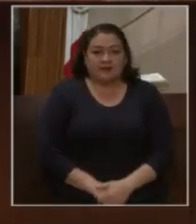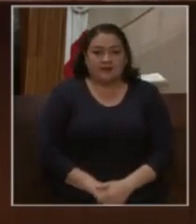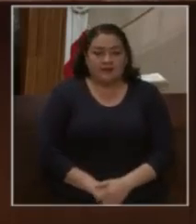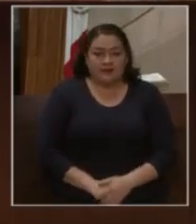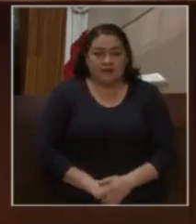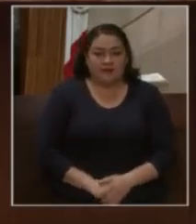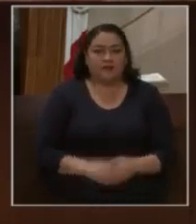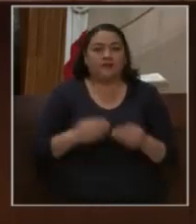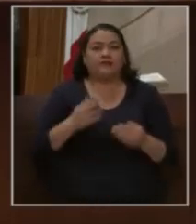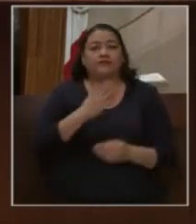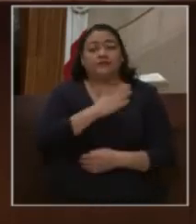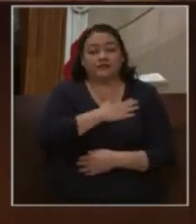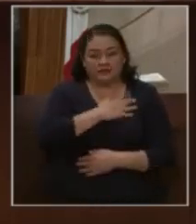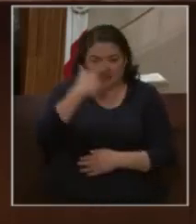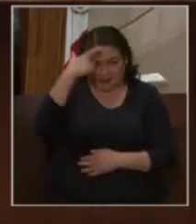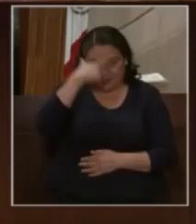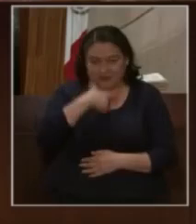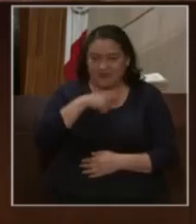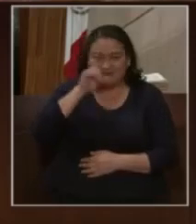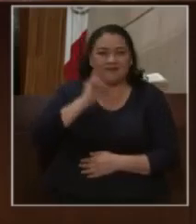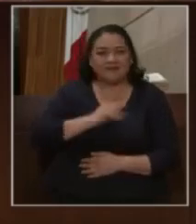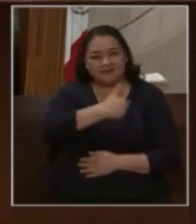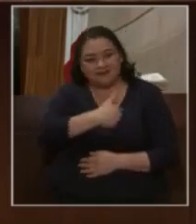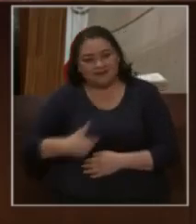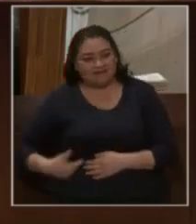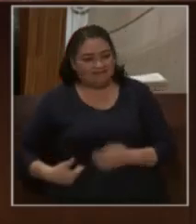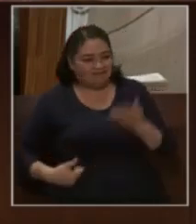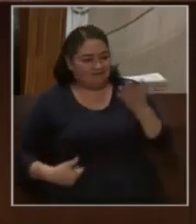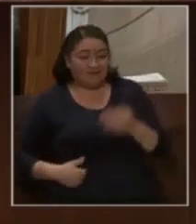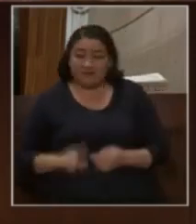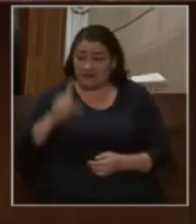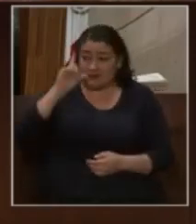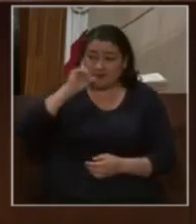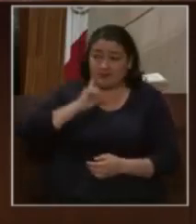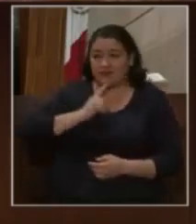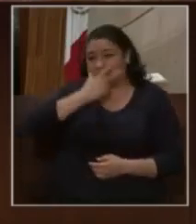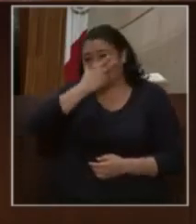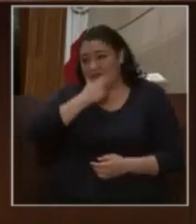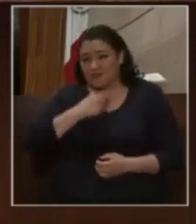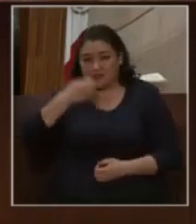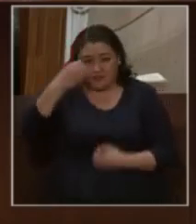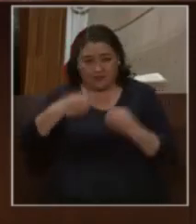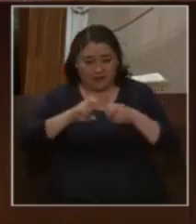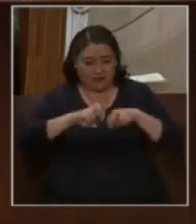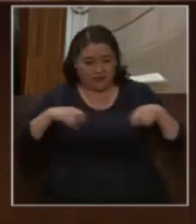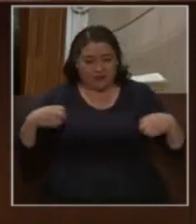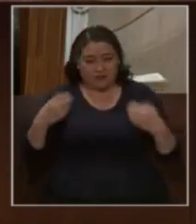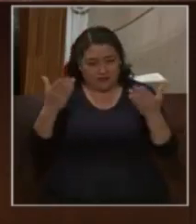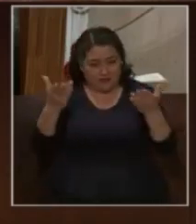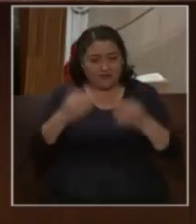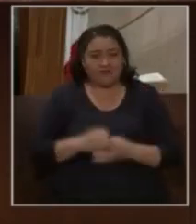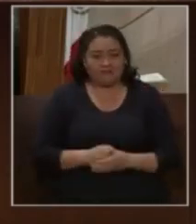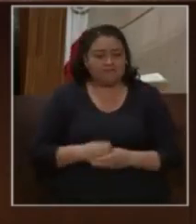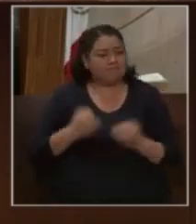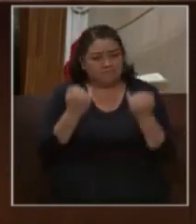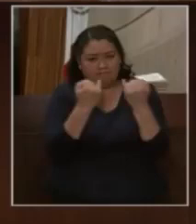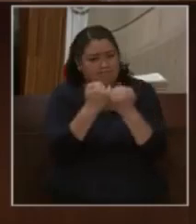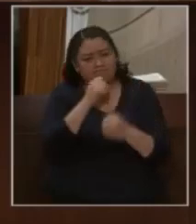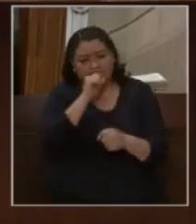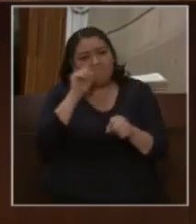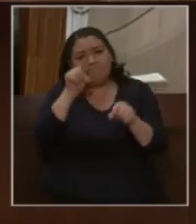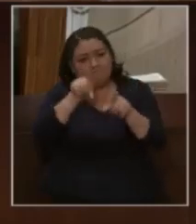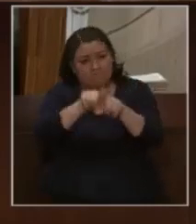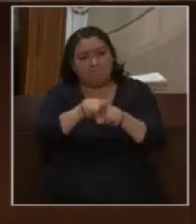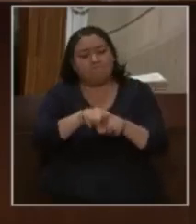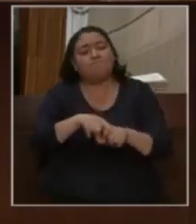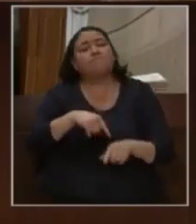Muy buenas noches, magistrada presidenta, señoras, señores magistrados. También para referirme en torno